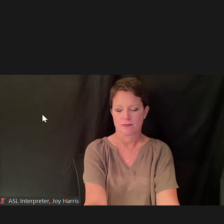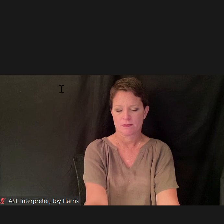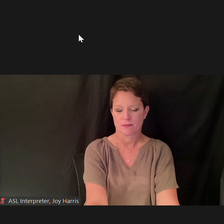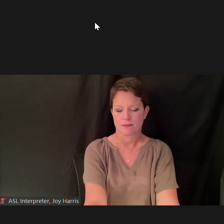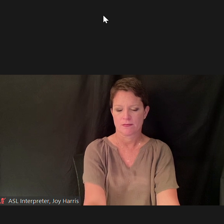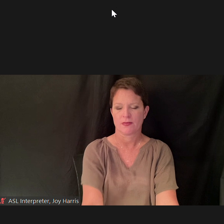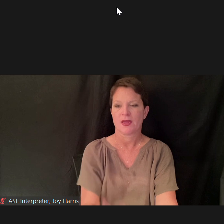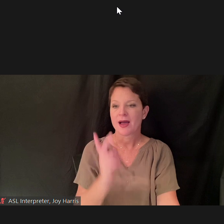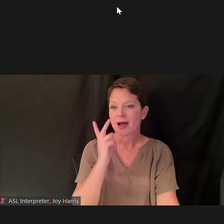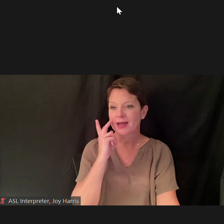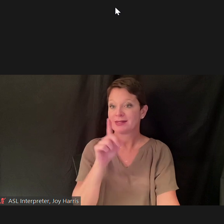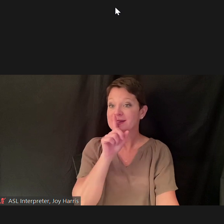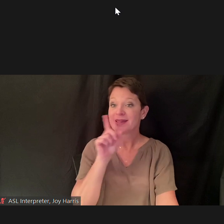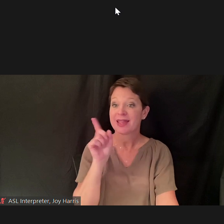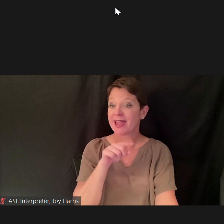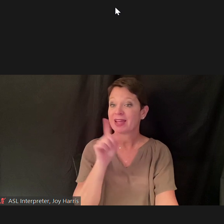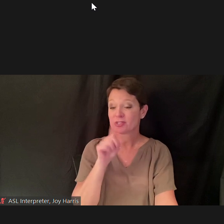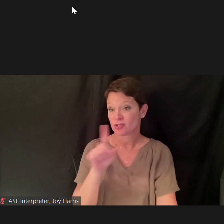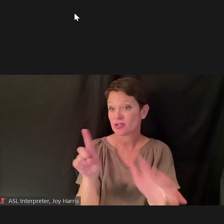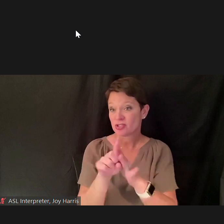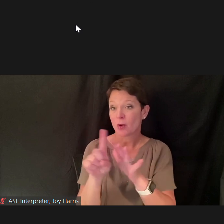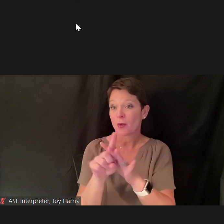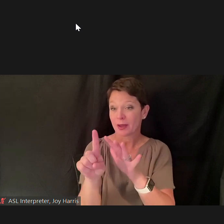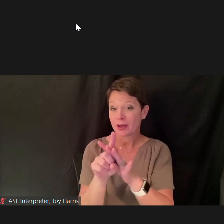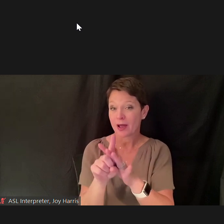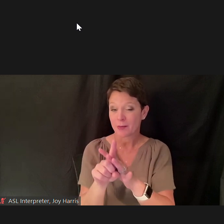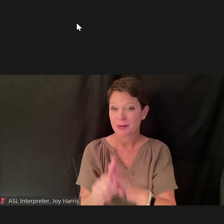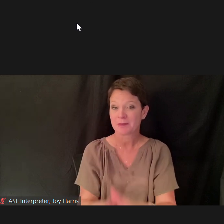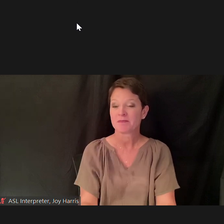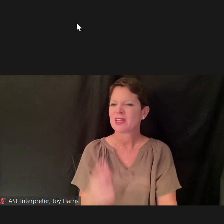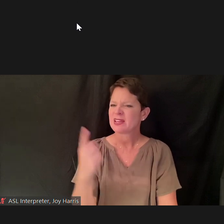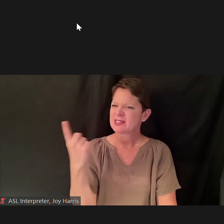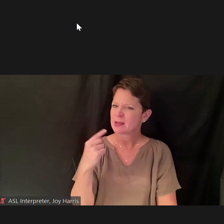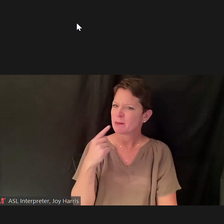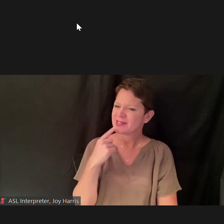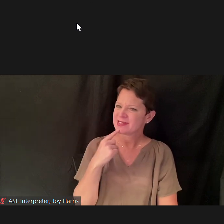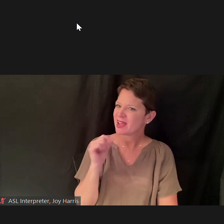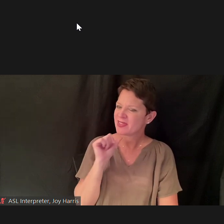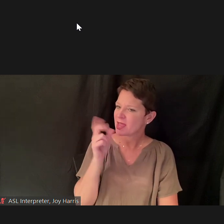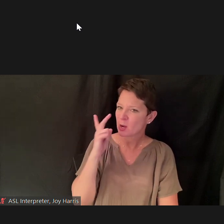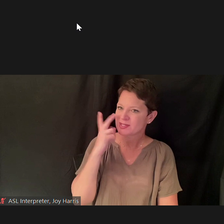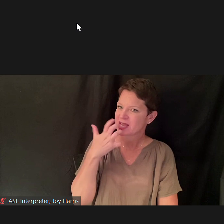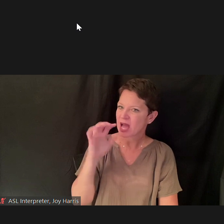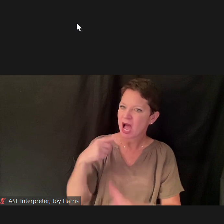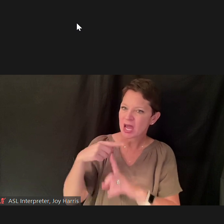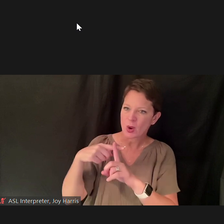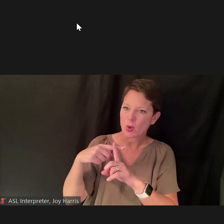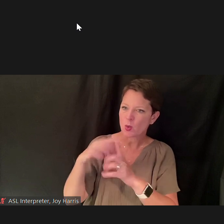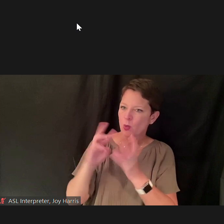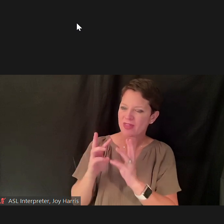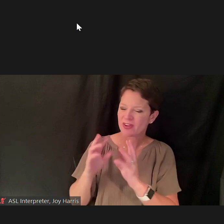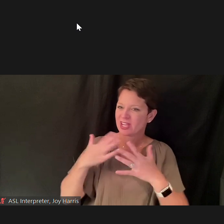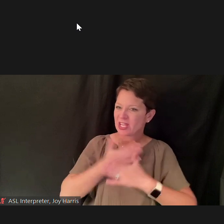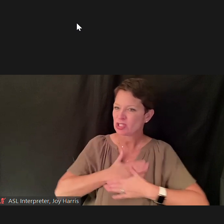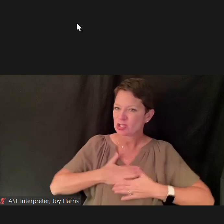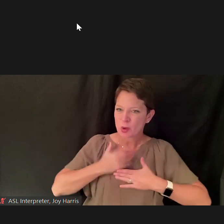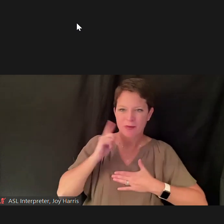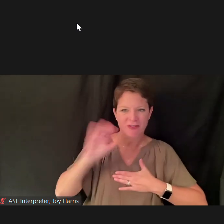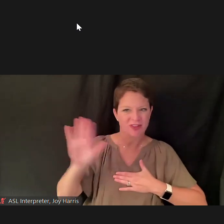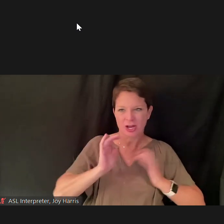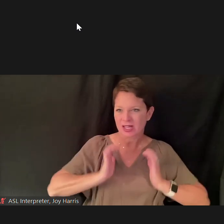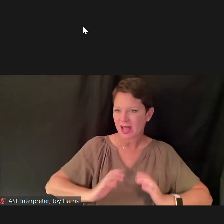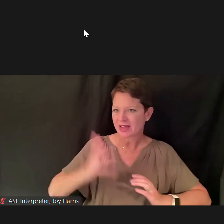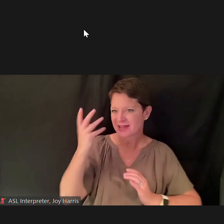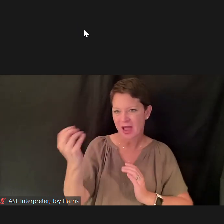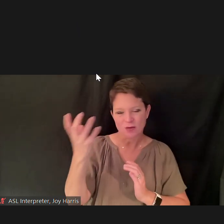I see some answers coming through. Somebody said they don't Veo expect varias hot weather to be contestaciones. enjoyable for their clients